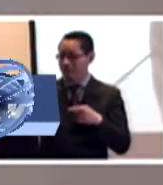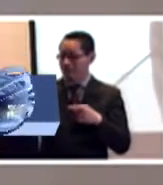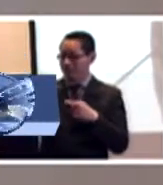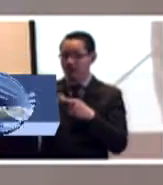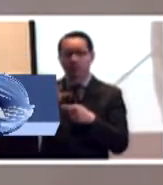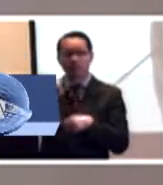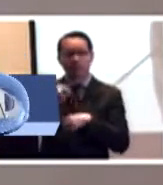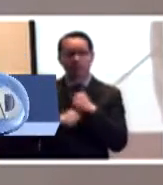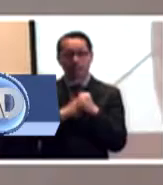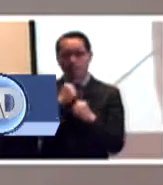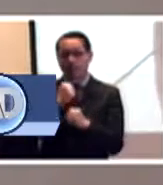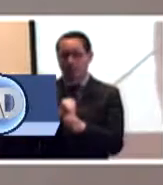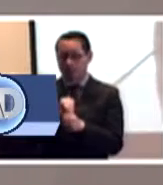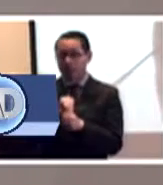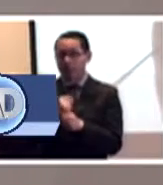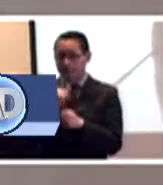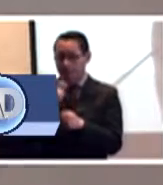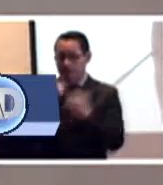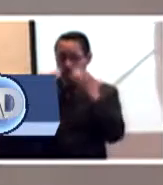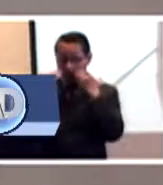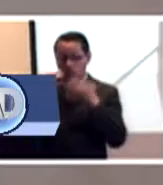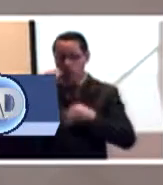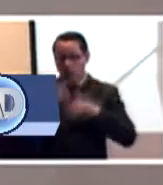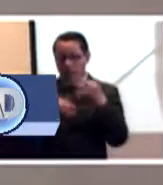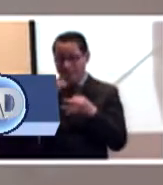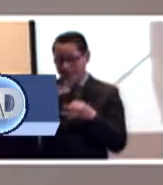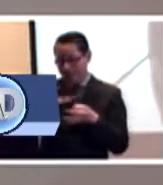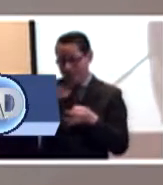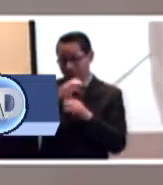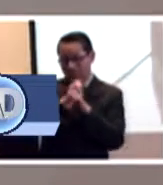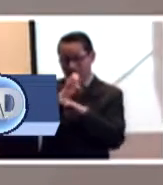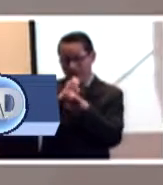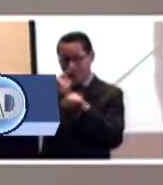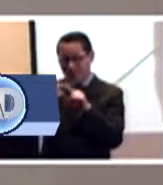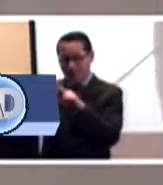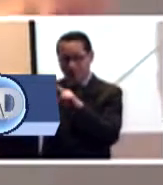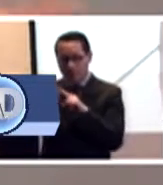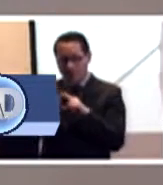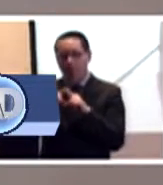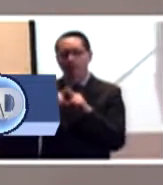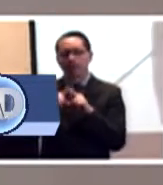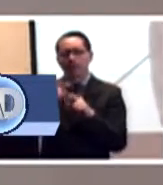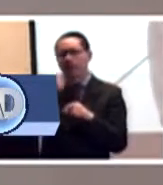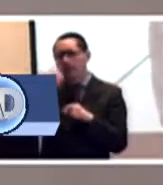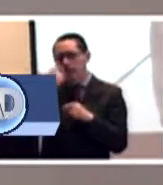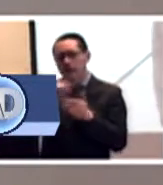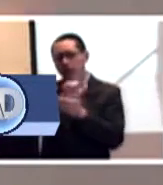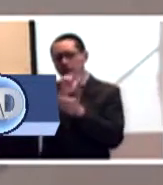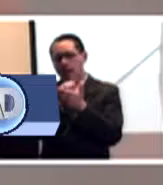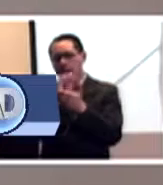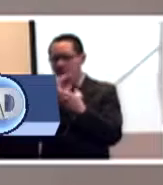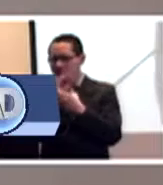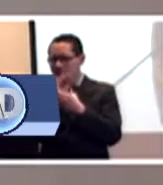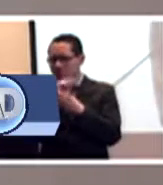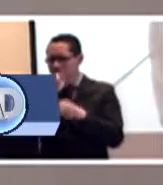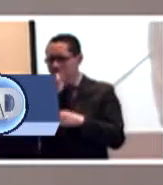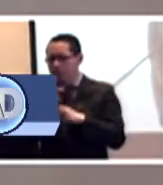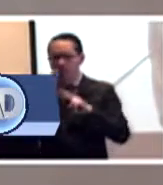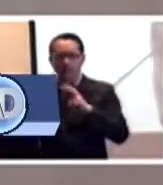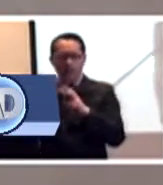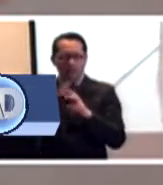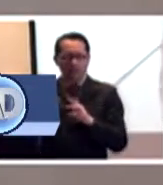y eso indicó todo juez local que tenga la inquietud de separarse de la norma que le rige en materia